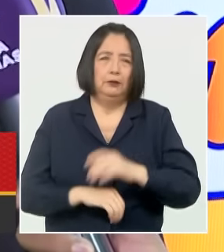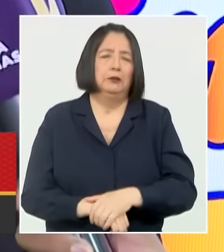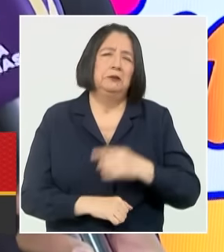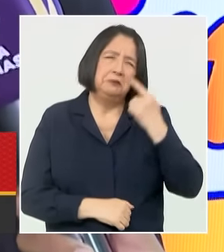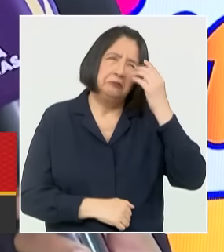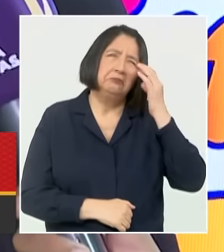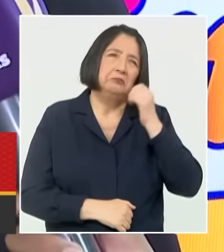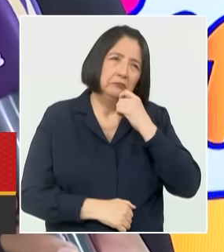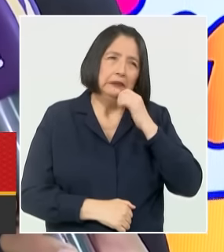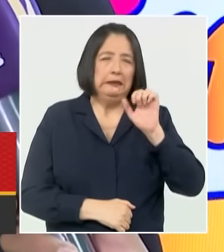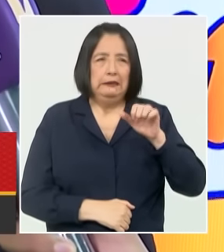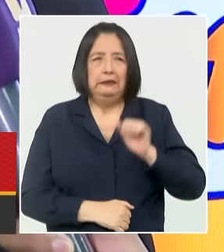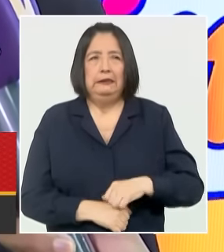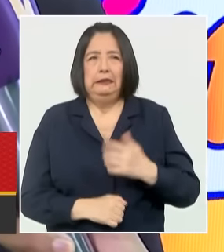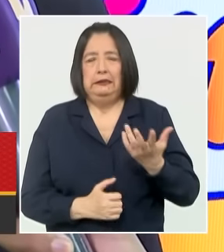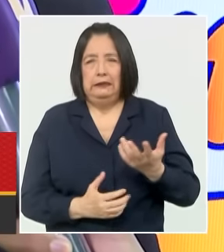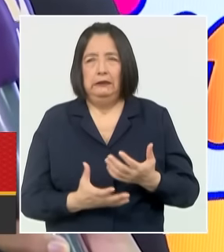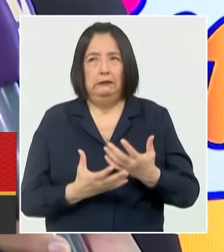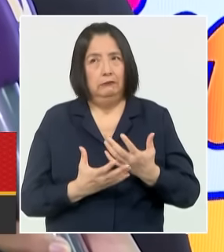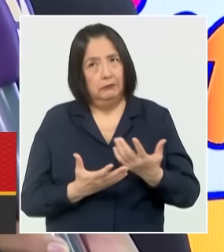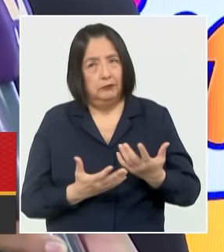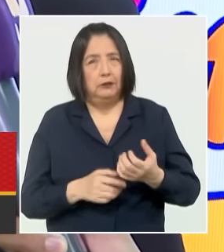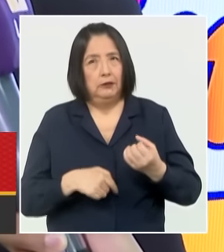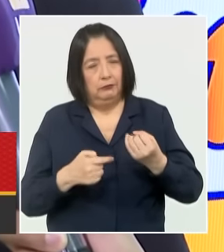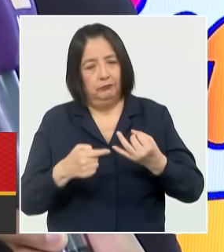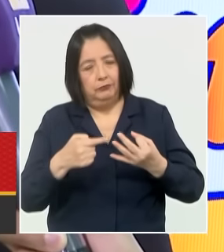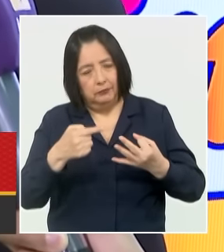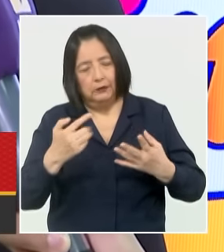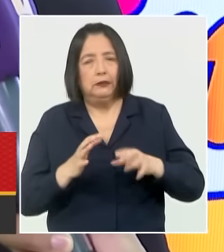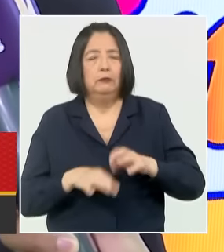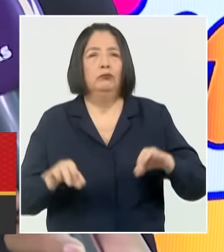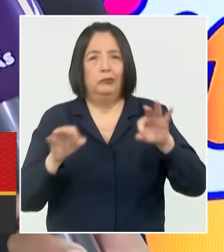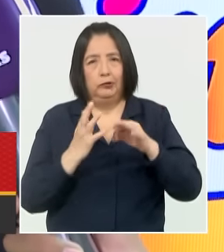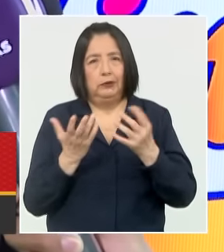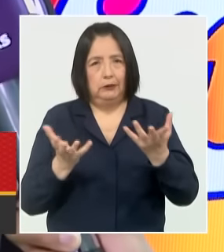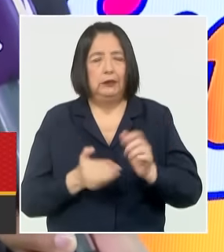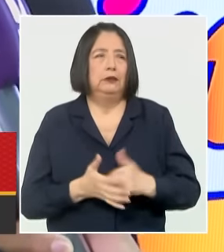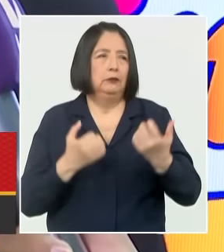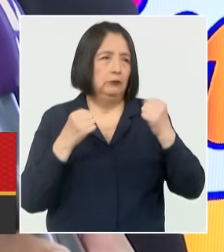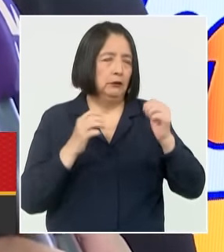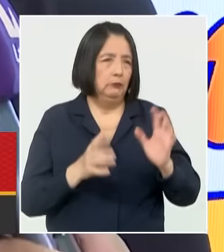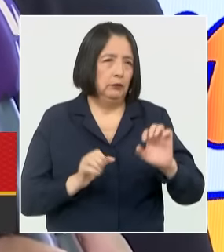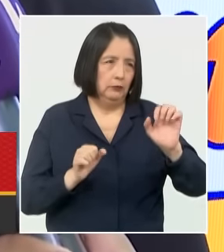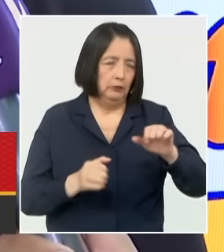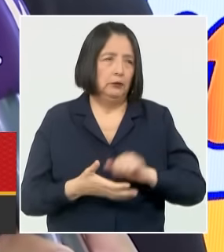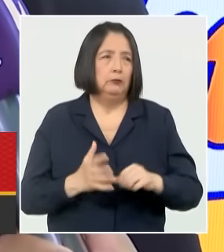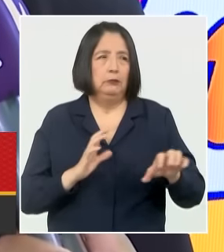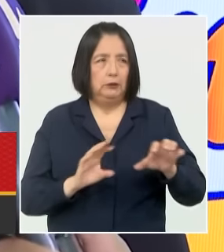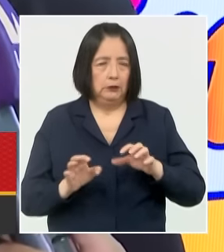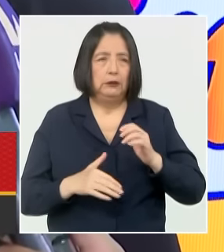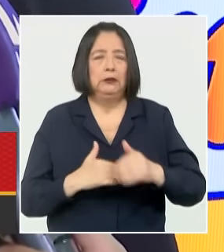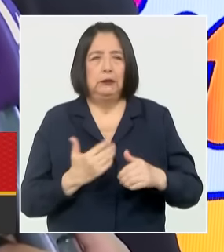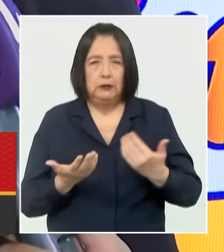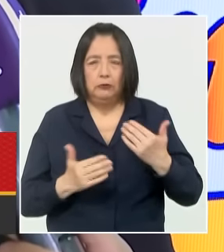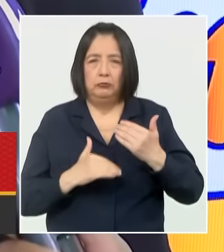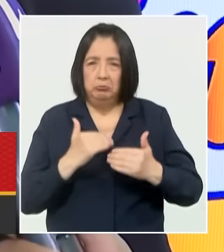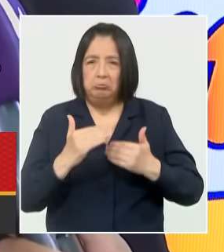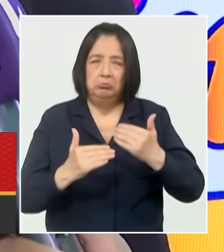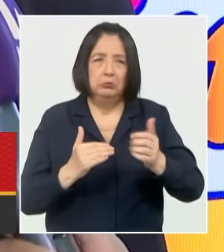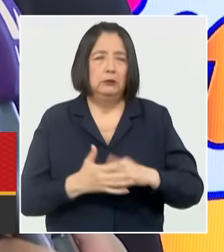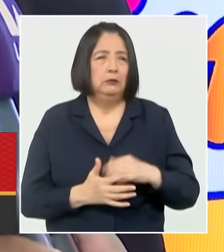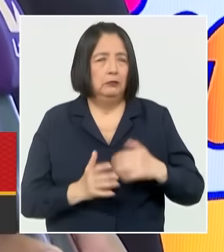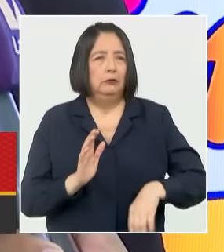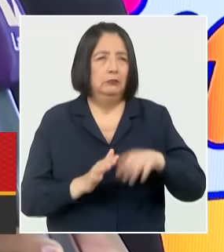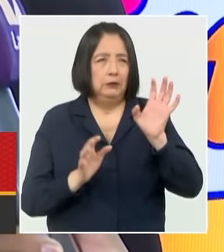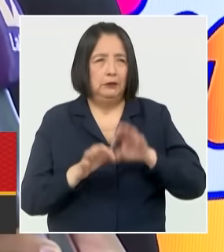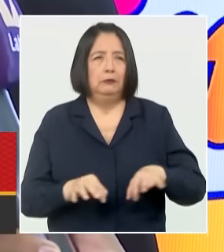creo que han habido muchas cosas importantes, digamos, a nivel deportivo, que hemos ido construyendo, que hemos ido haciendo, pero una de las cosas